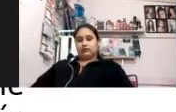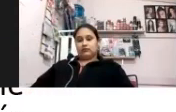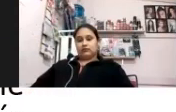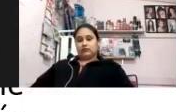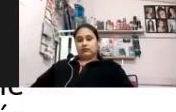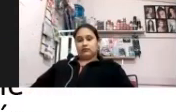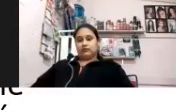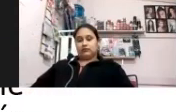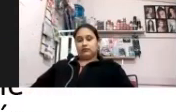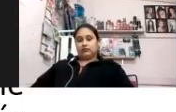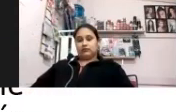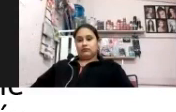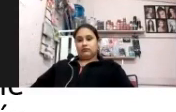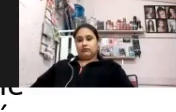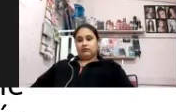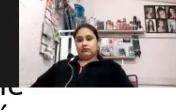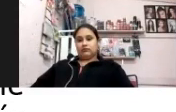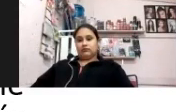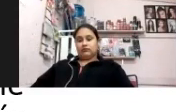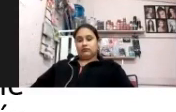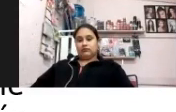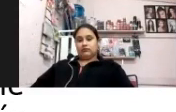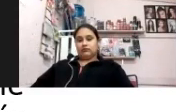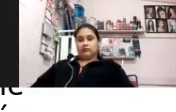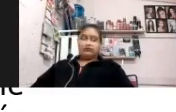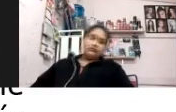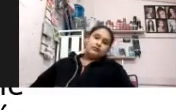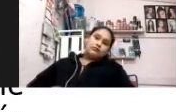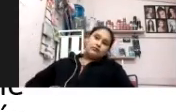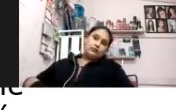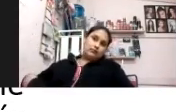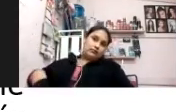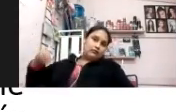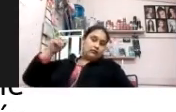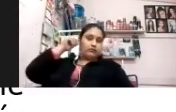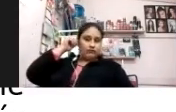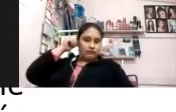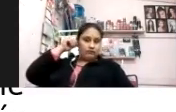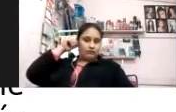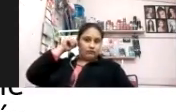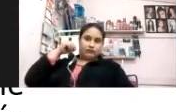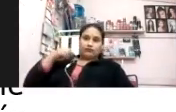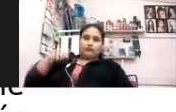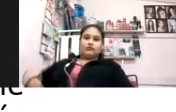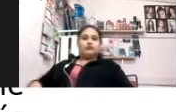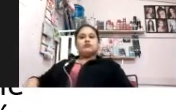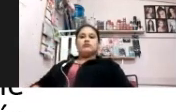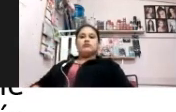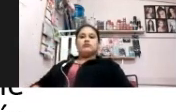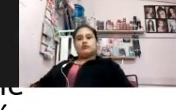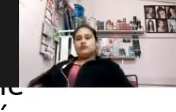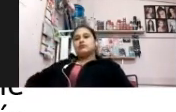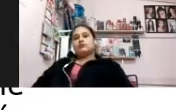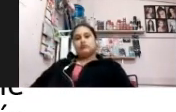En la psicoterapia conductual, así como le dice su nombre, conductual es trabajar la conducta con el paciente, porque como